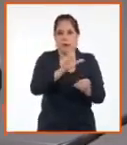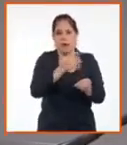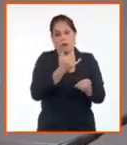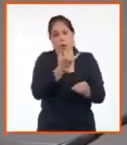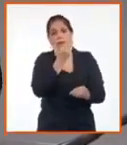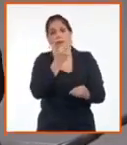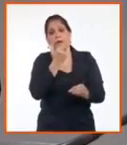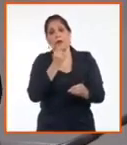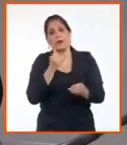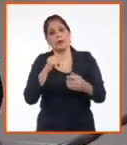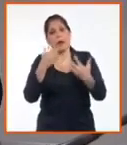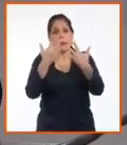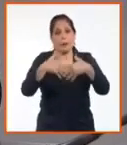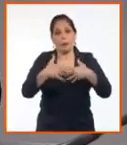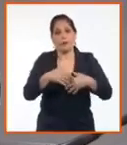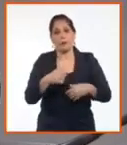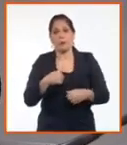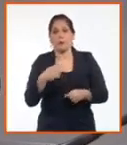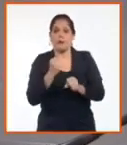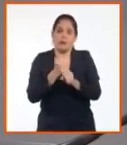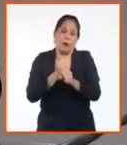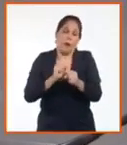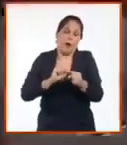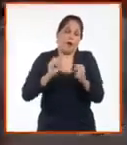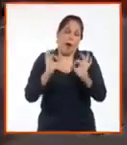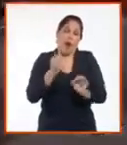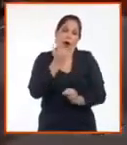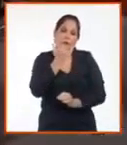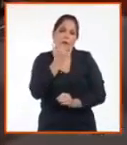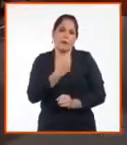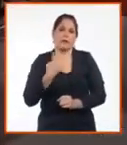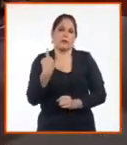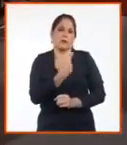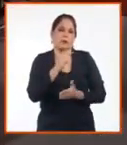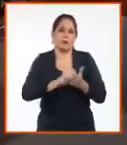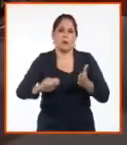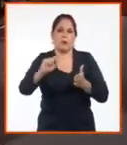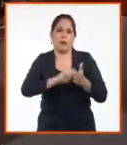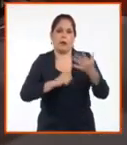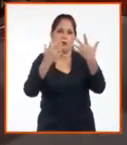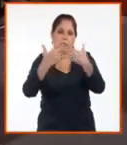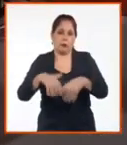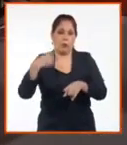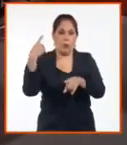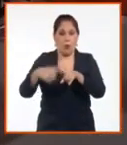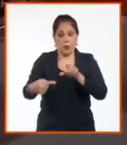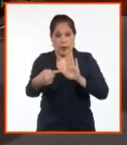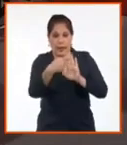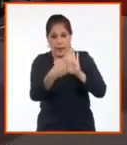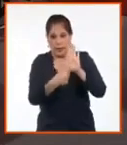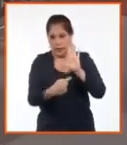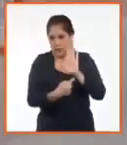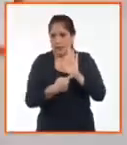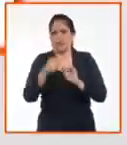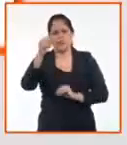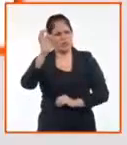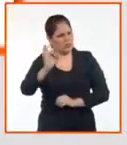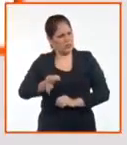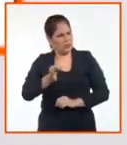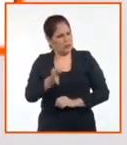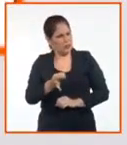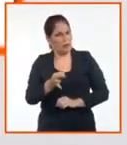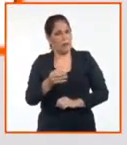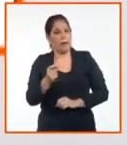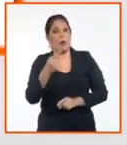prevenciones y el esquema de trabajo tenemos nuestra nuestros planes operativos no otro de los elementos que afectan es que con frecuencia un proveedor